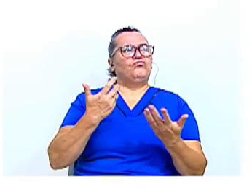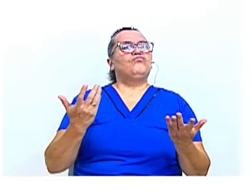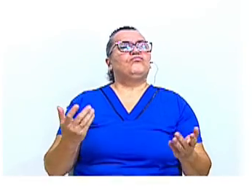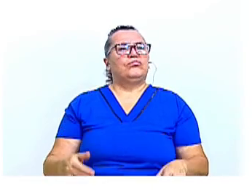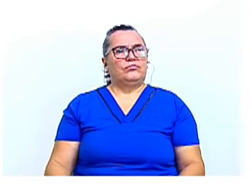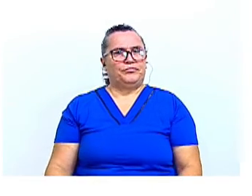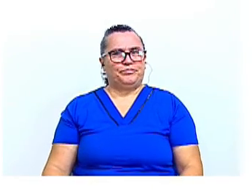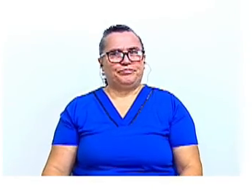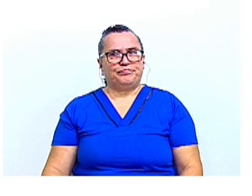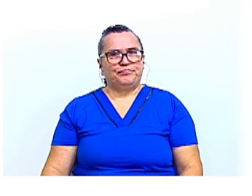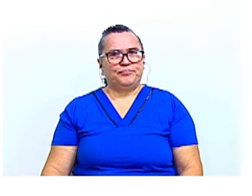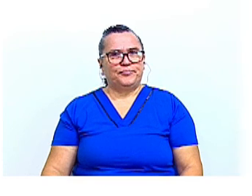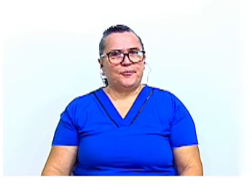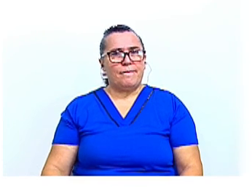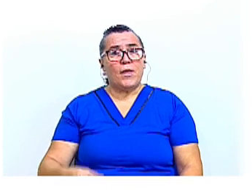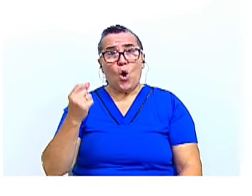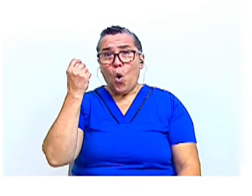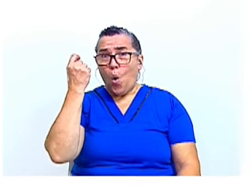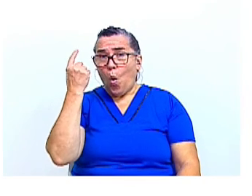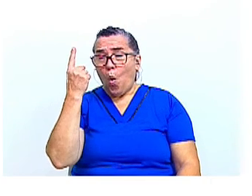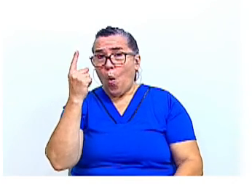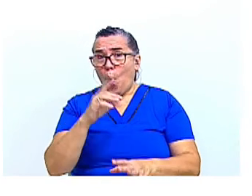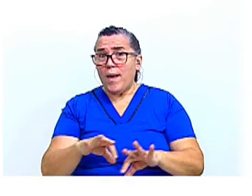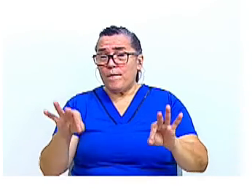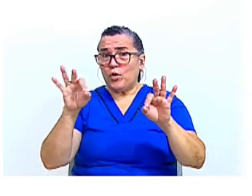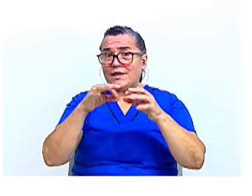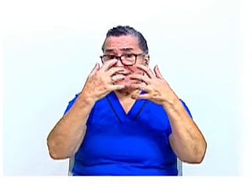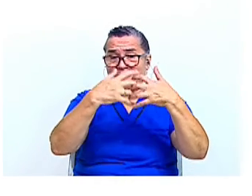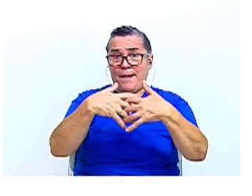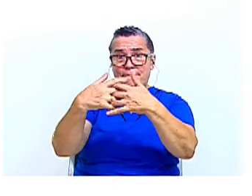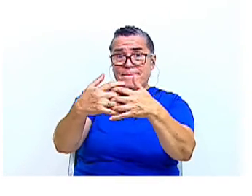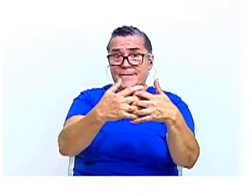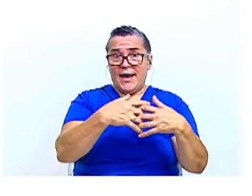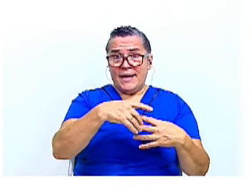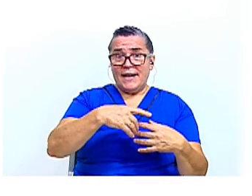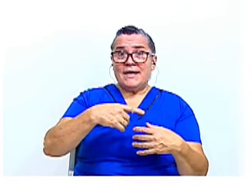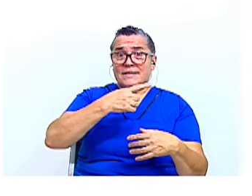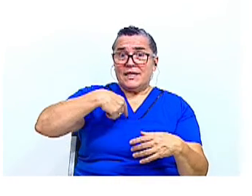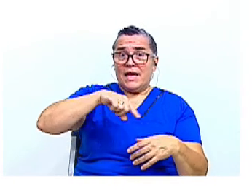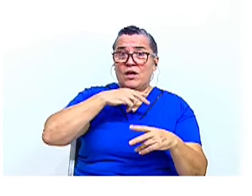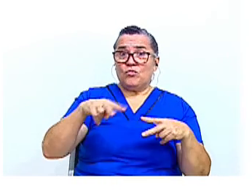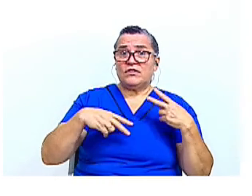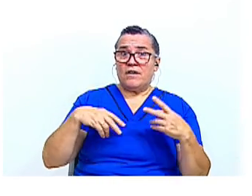ver. ¿Comprendieron la importancia de las máquinas en nuestra vida diaria?